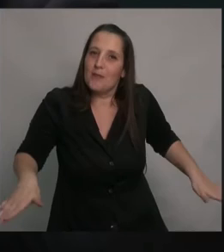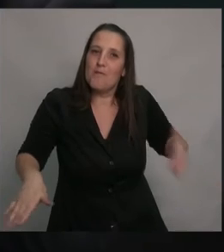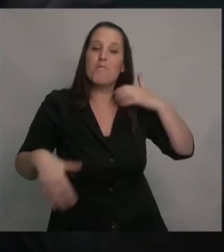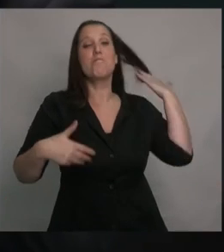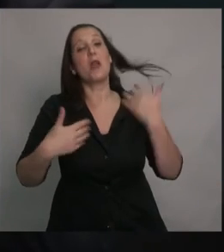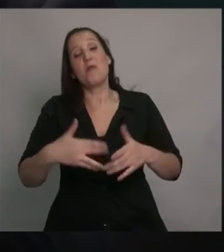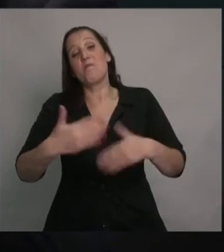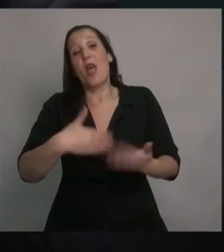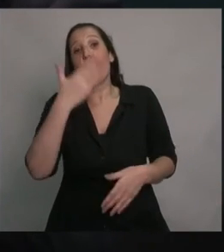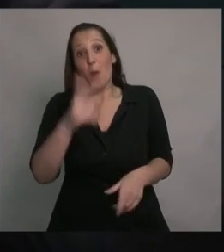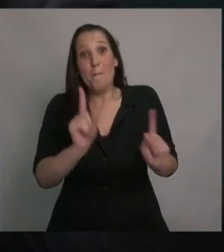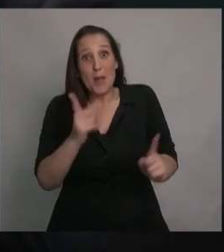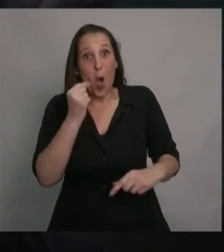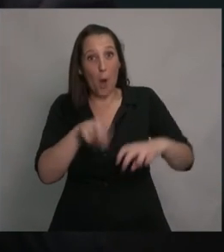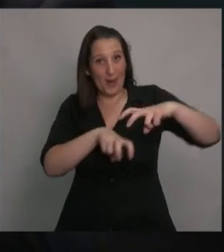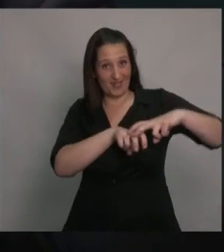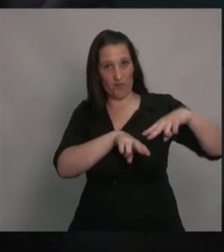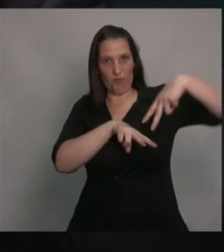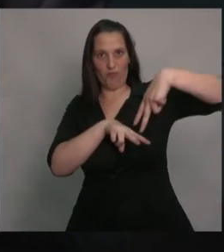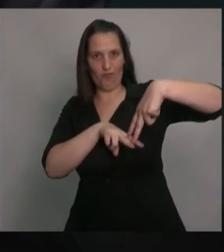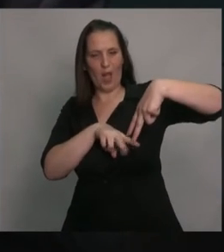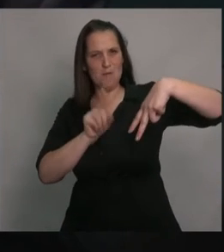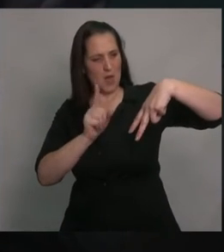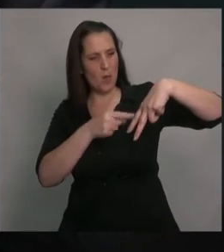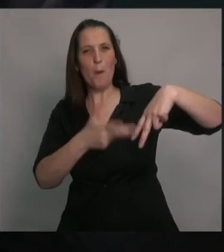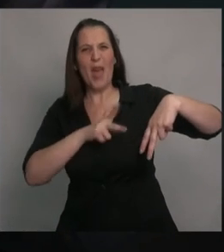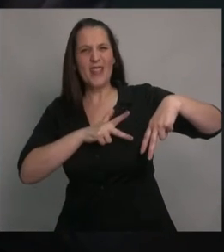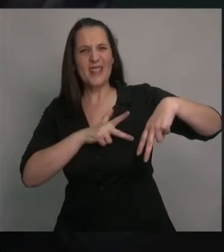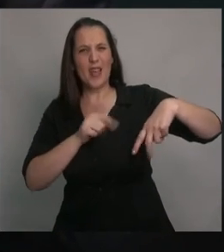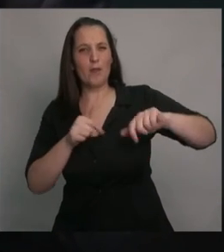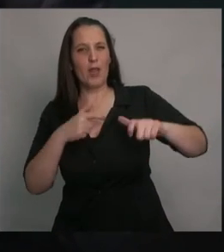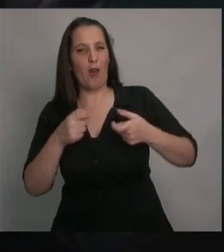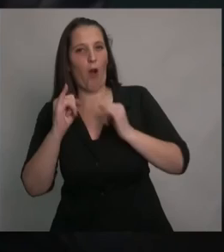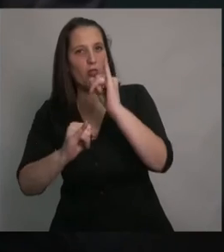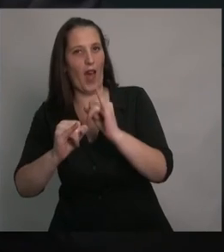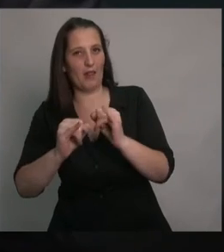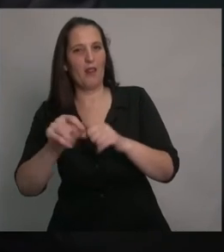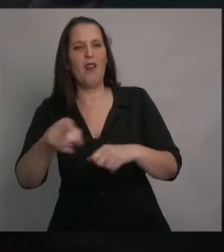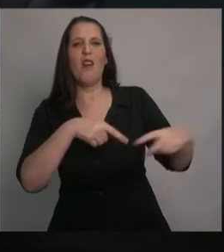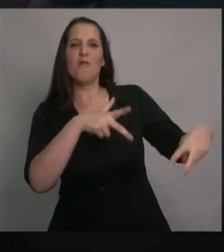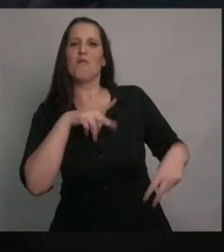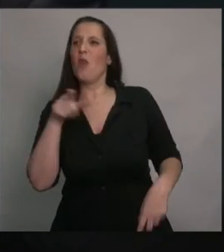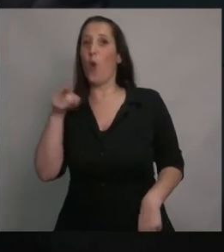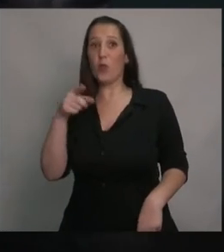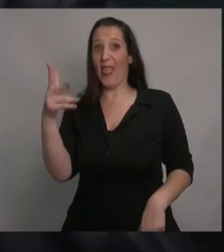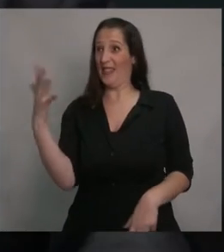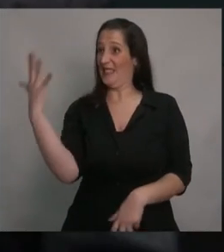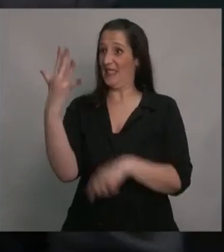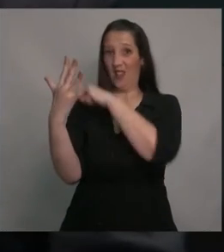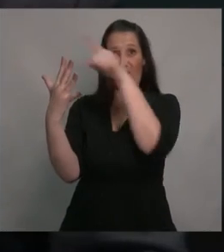después. Y es el mensaje que les quiero dejar aquí hoy. Ese hombre me dice, porque ustedes son los hombres de